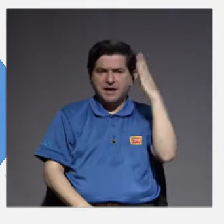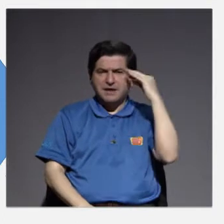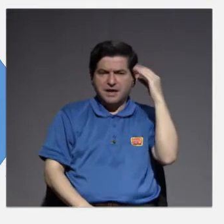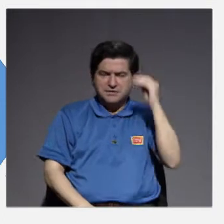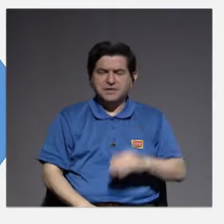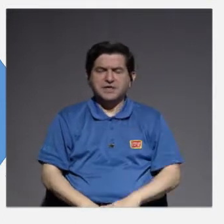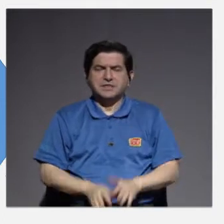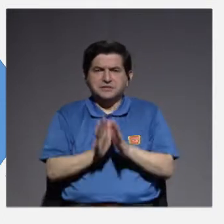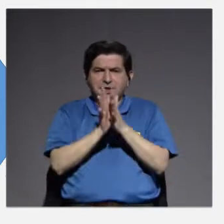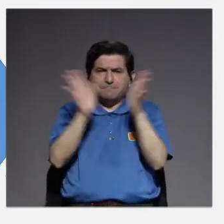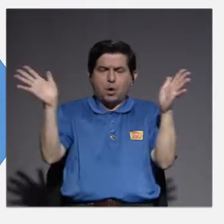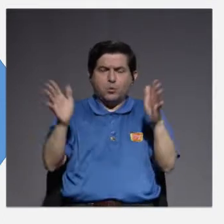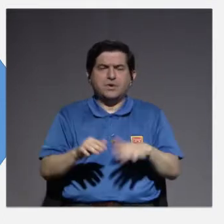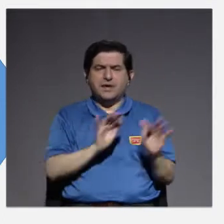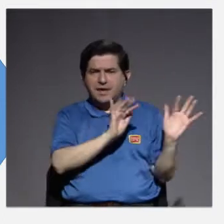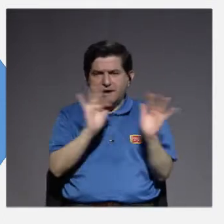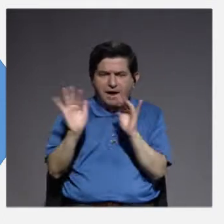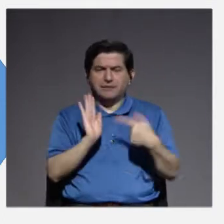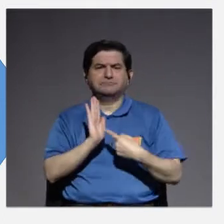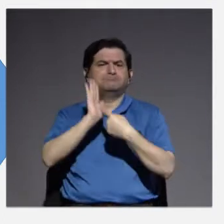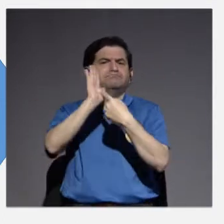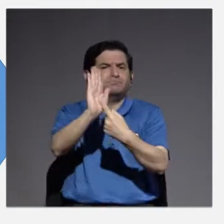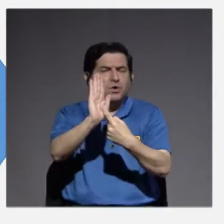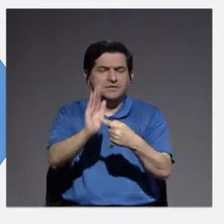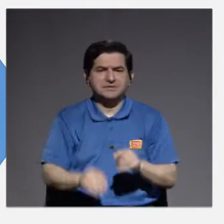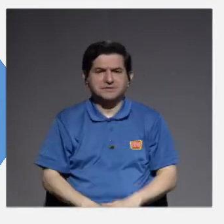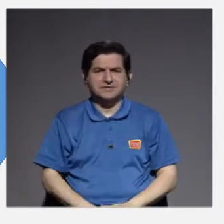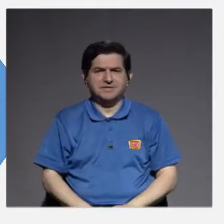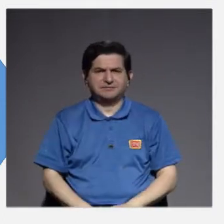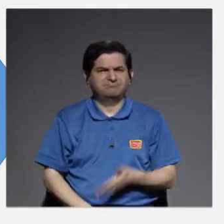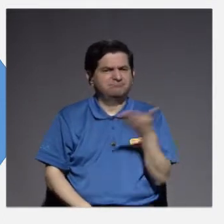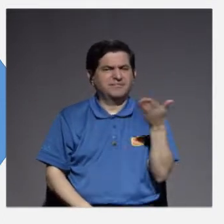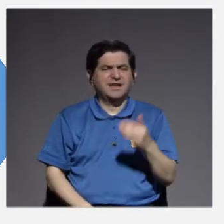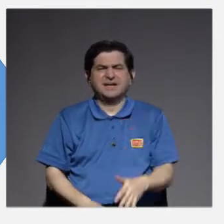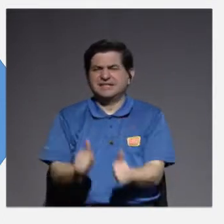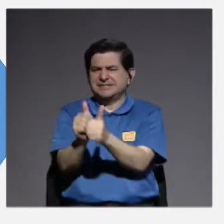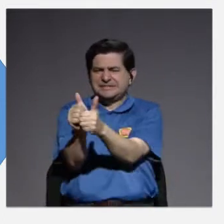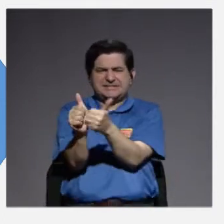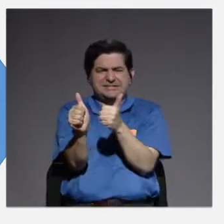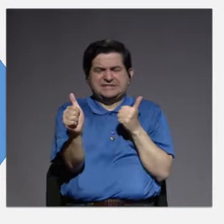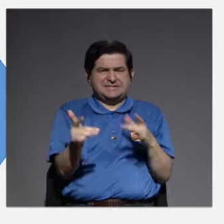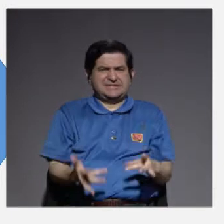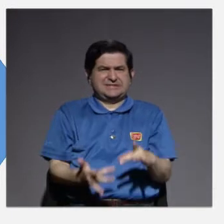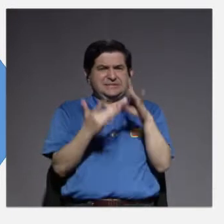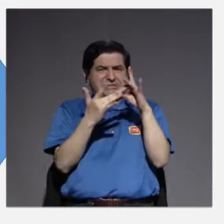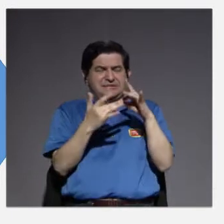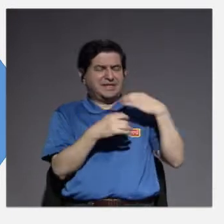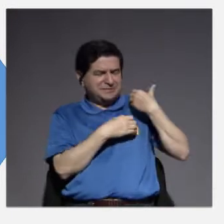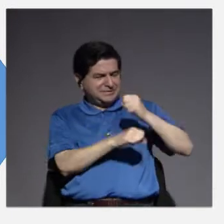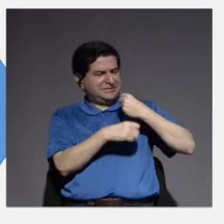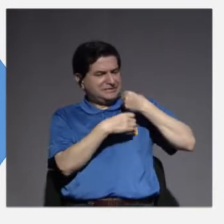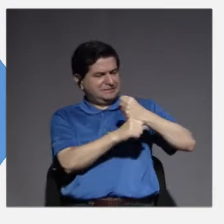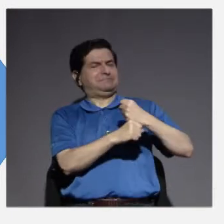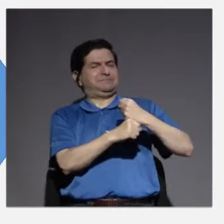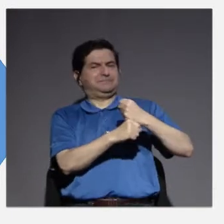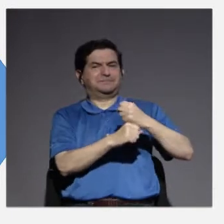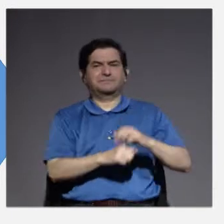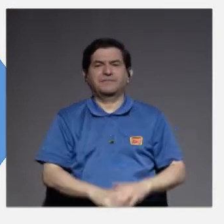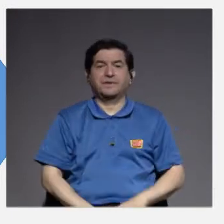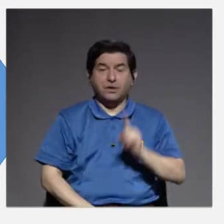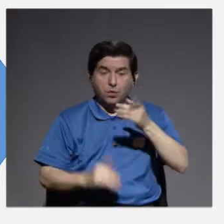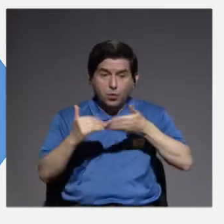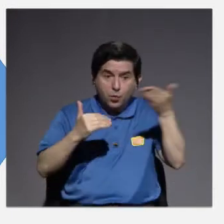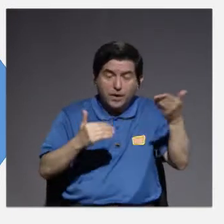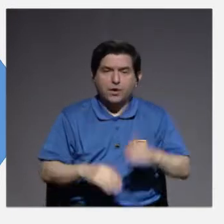pública digital, señalan o son claros en señalar un rezago particular en el sector municipal. Y claro, una cosa